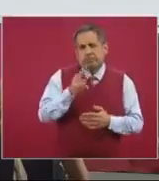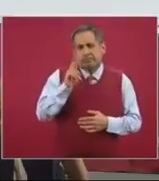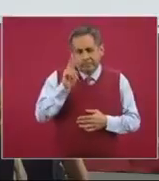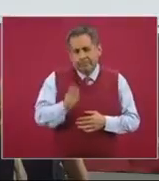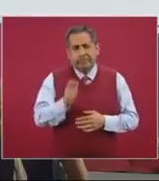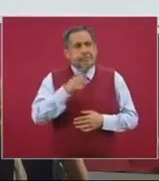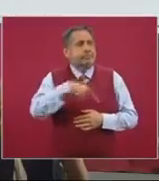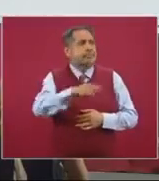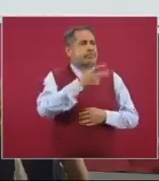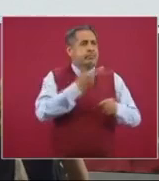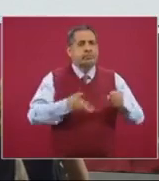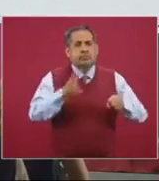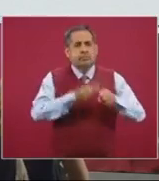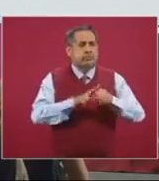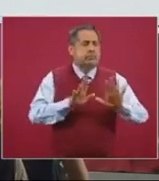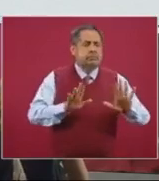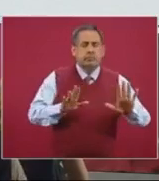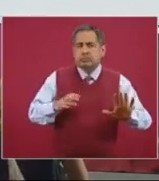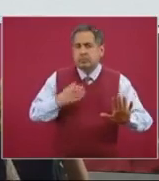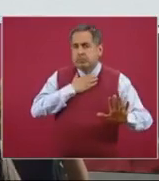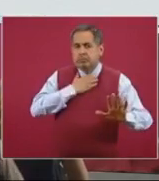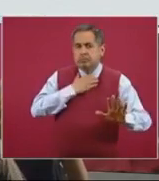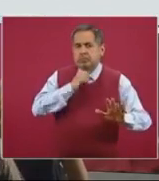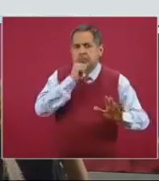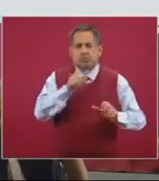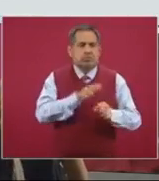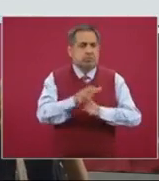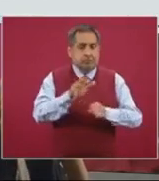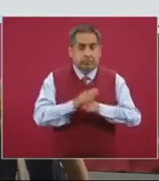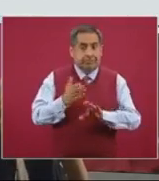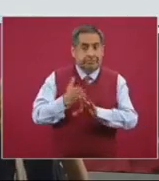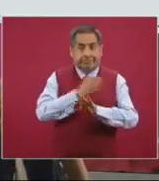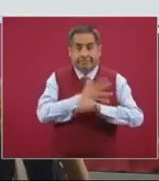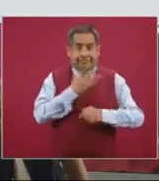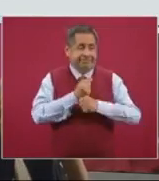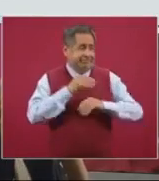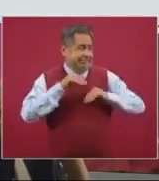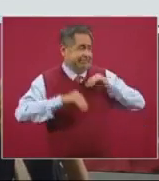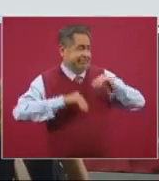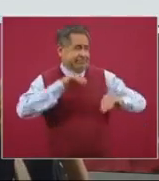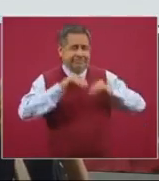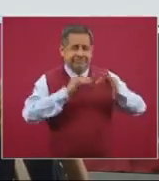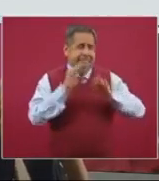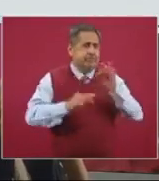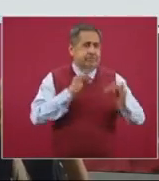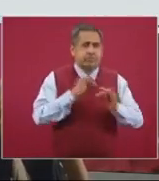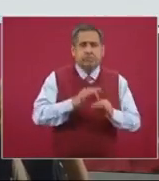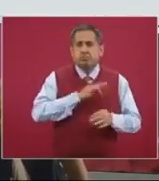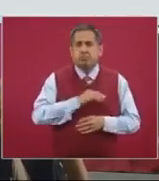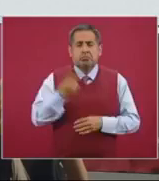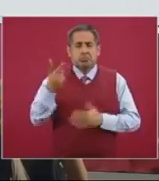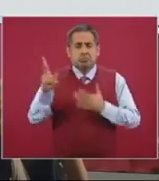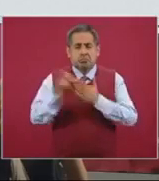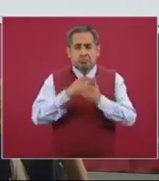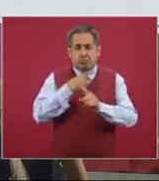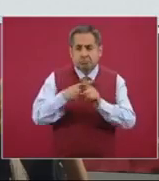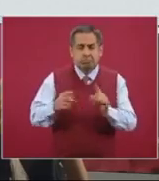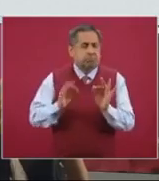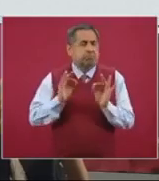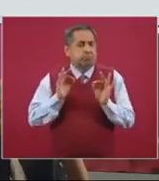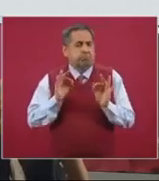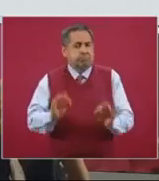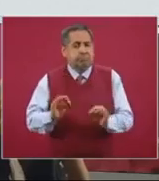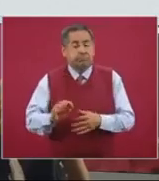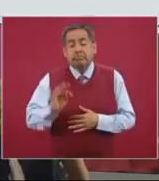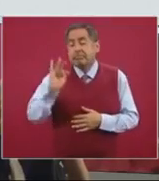necesidad de hospitalización menor, y esto nos permitió ganar tiempo, más de 2 meses y medio, comparado con lo que